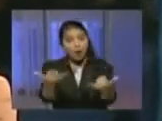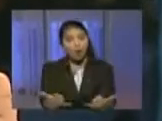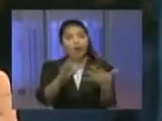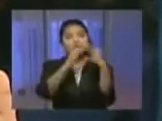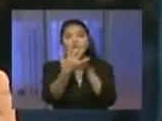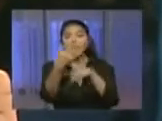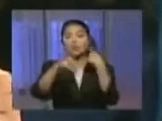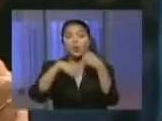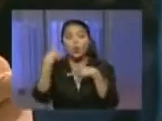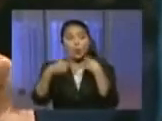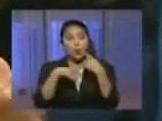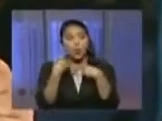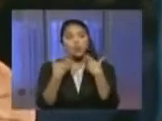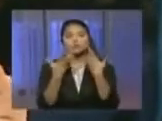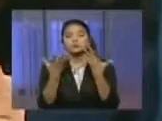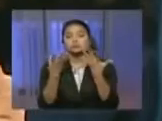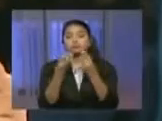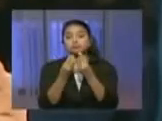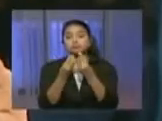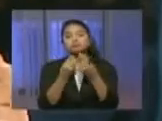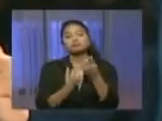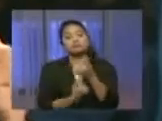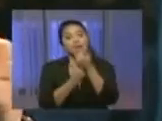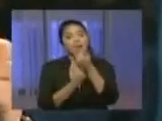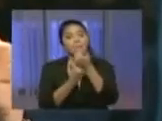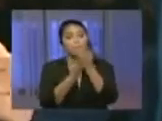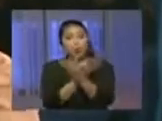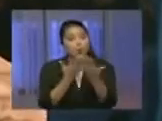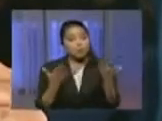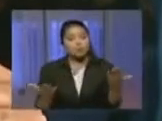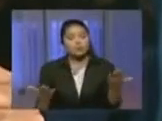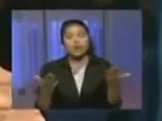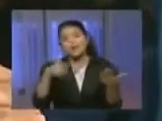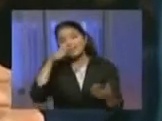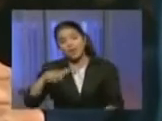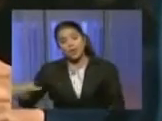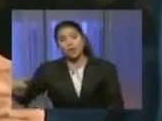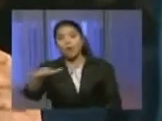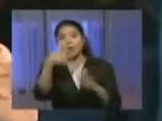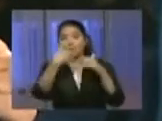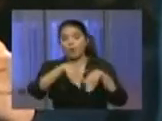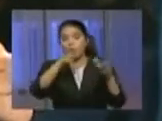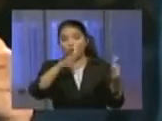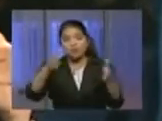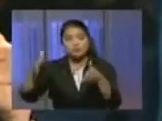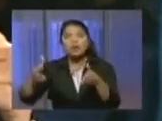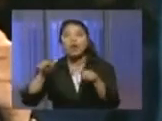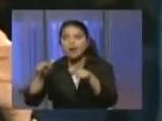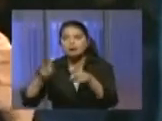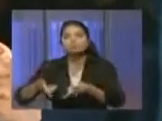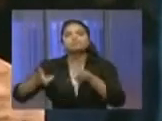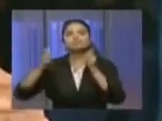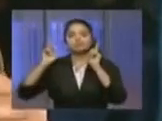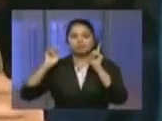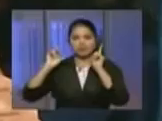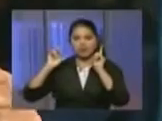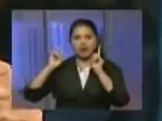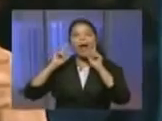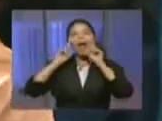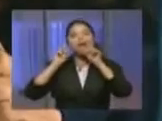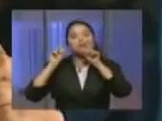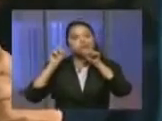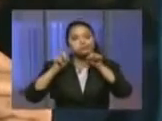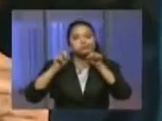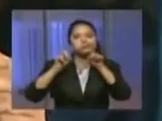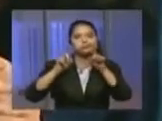tricolor con el apoyo de el pueblo organizado permite formar